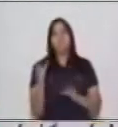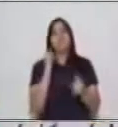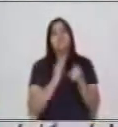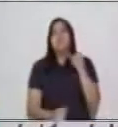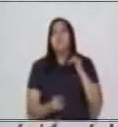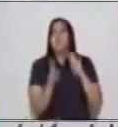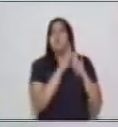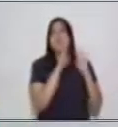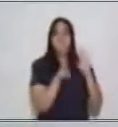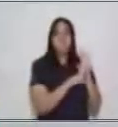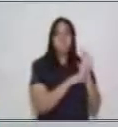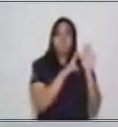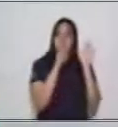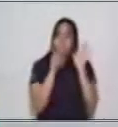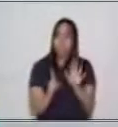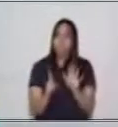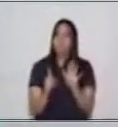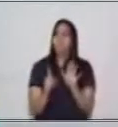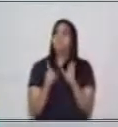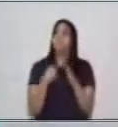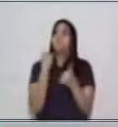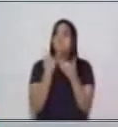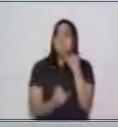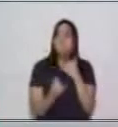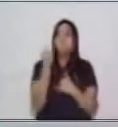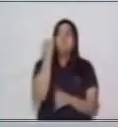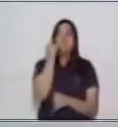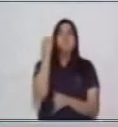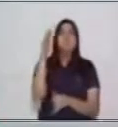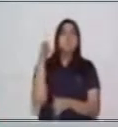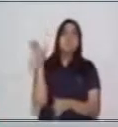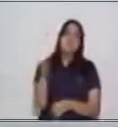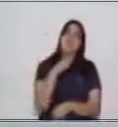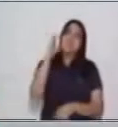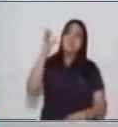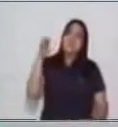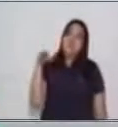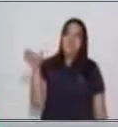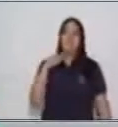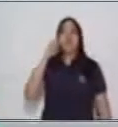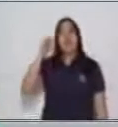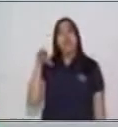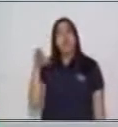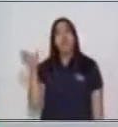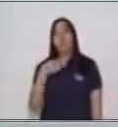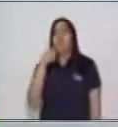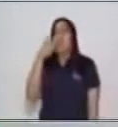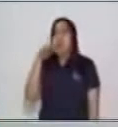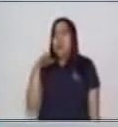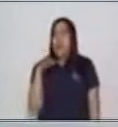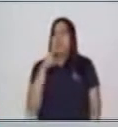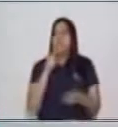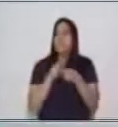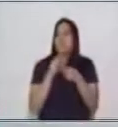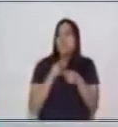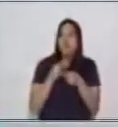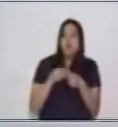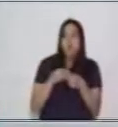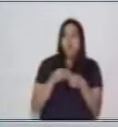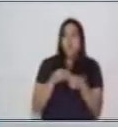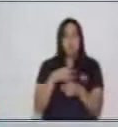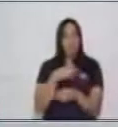del uso de la Z es que las terminaciones is, es, os, as de los nombres